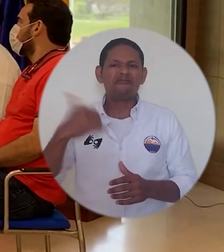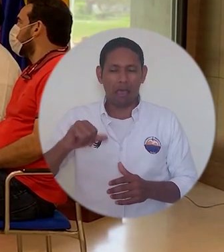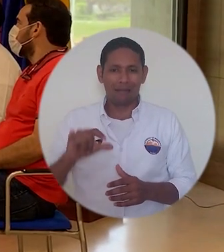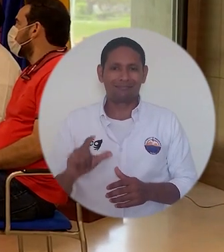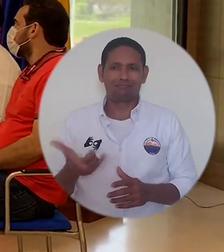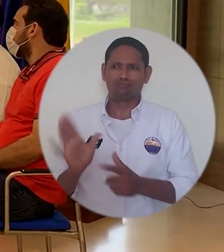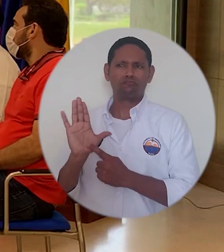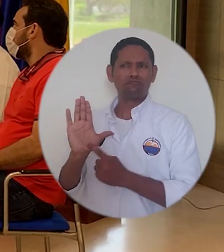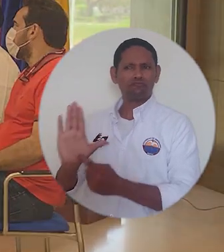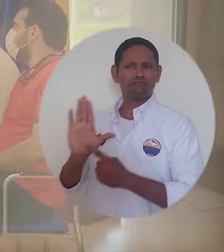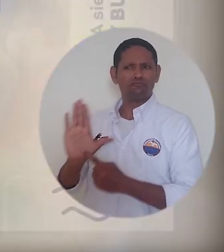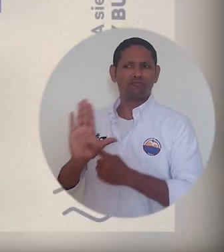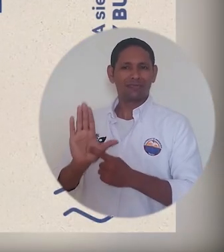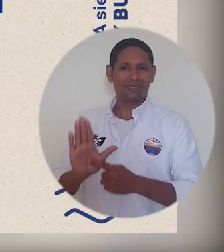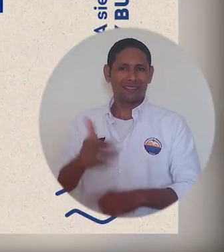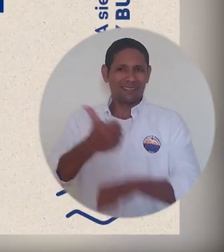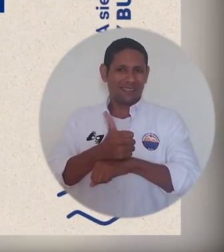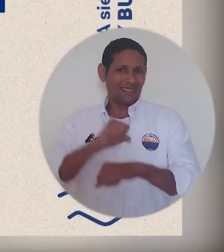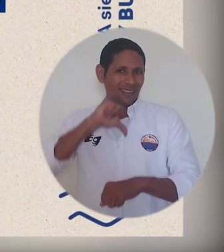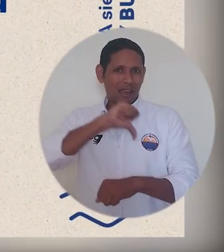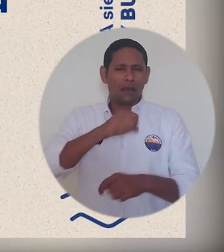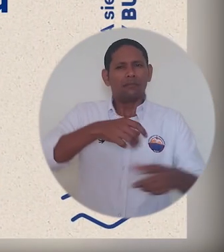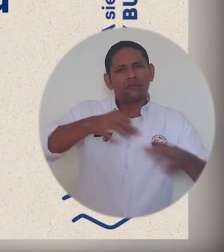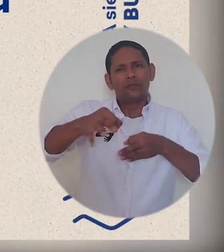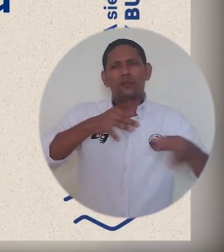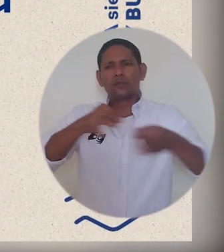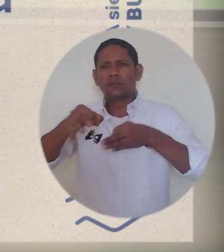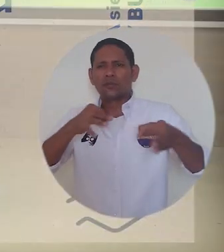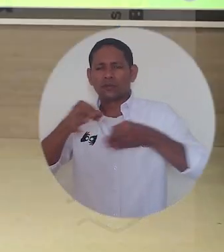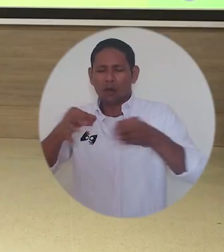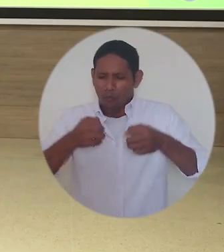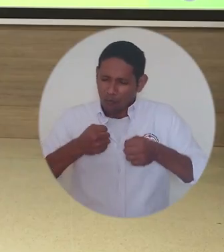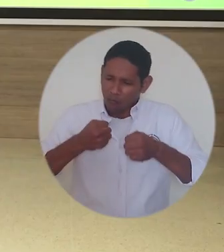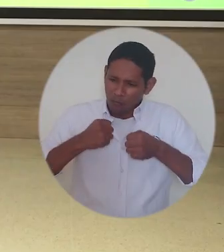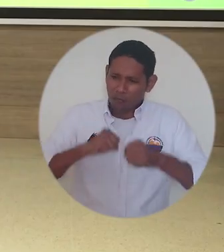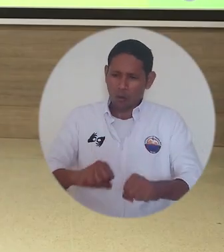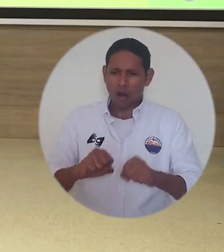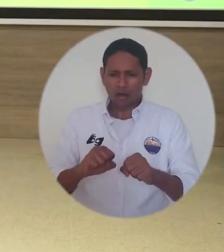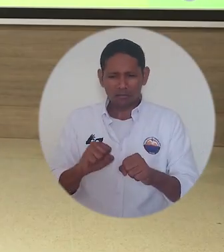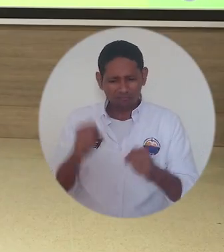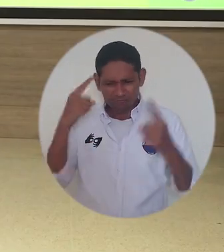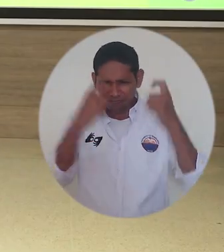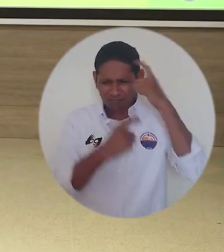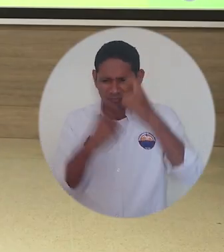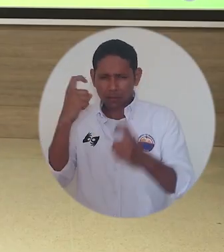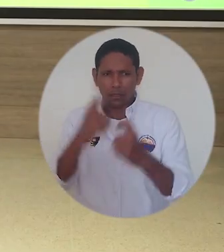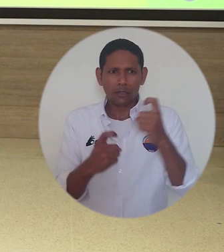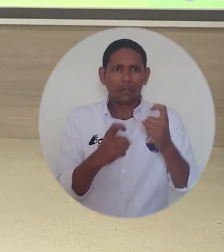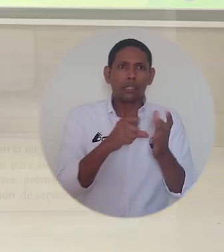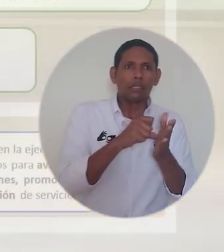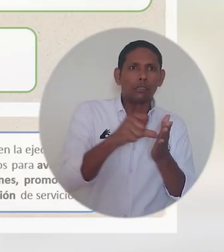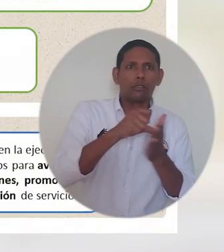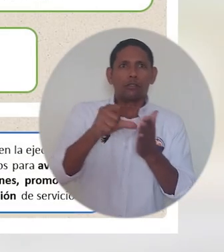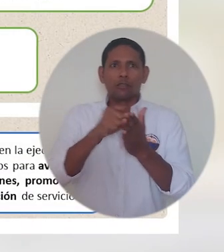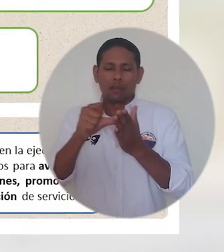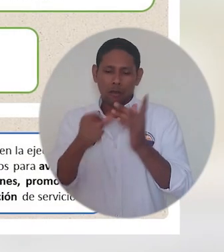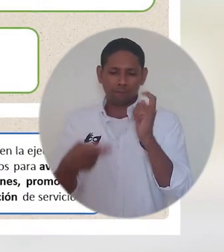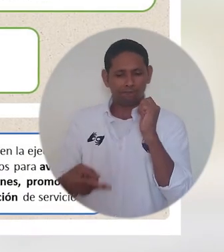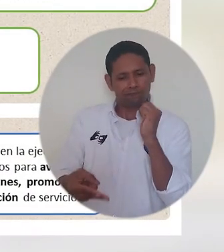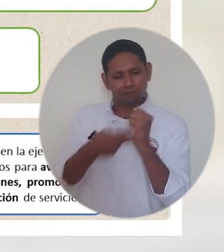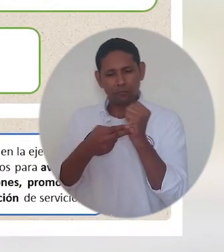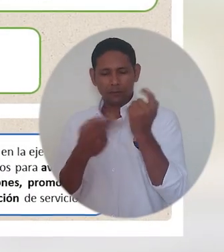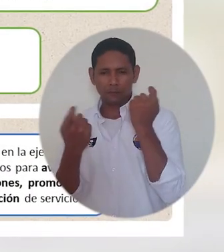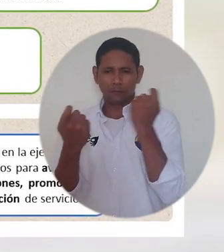su presentación a través del hashtag El Rector Nos Cuenta, el directivo universitario explicó que los esfuerzos institucionales en recorte de